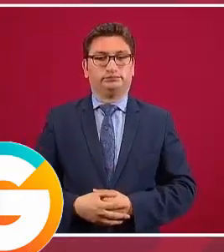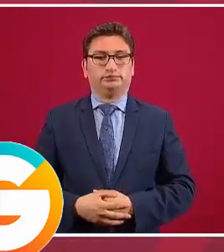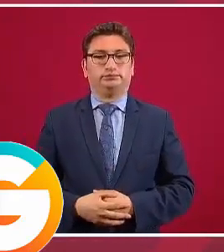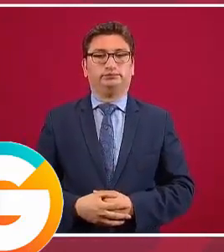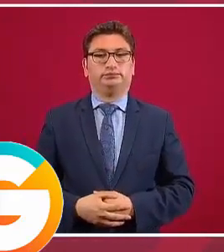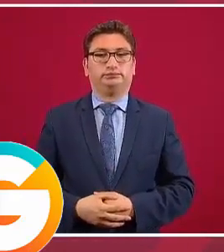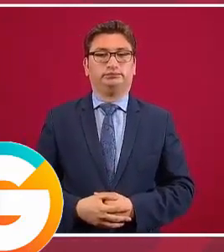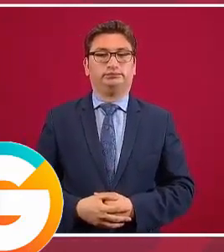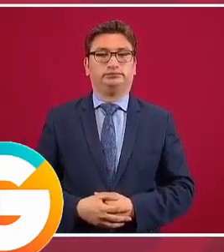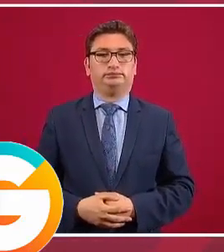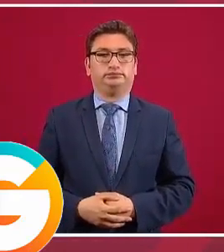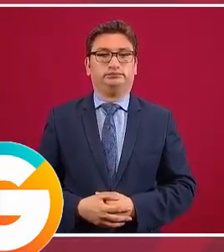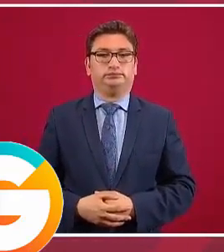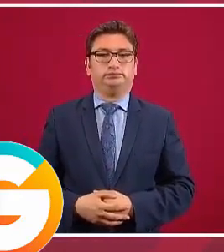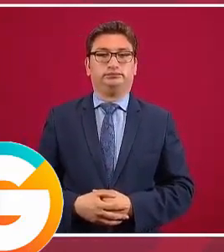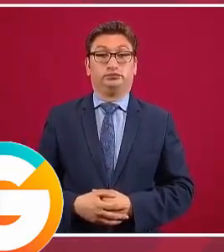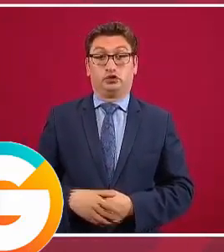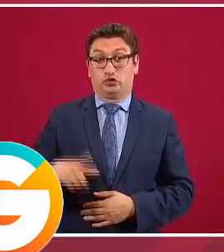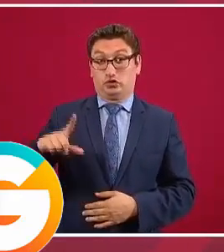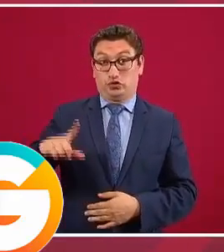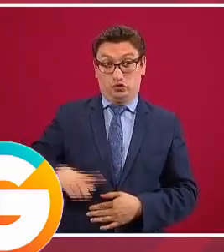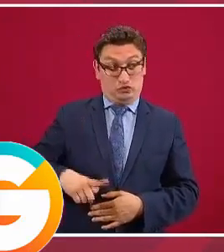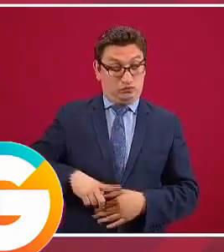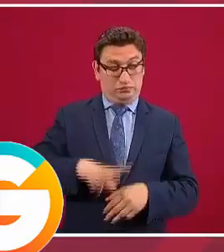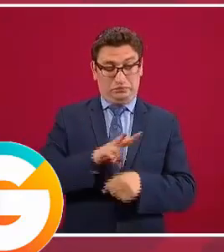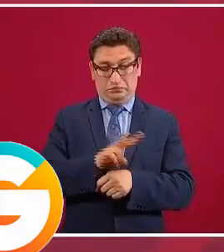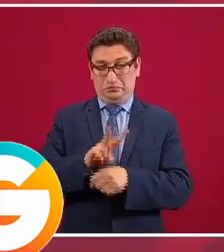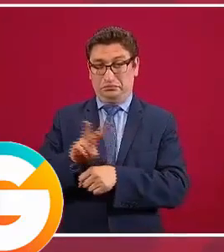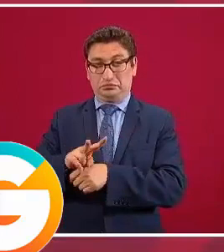No tienen que ser los gobiernos